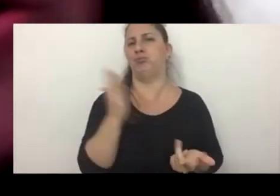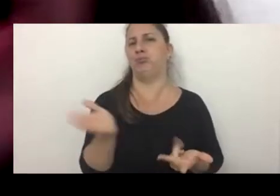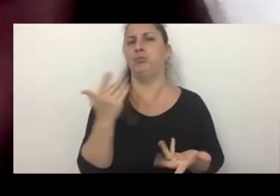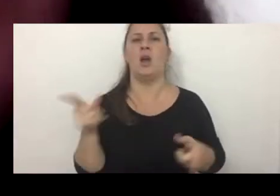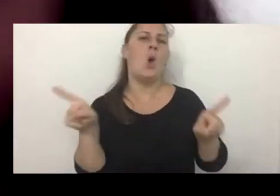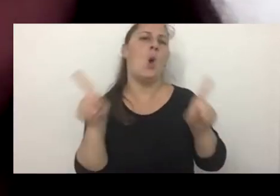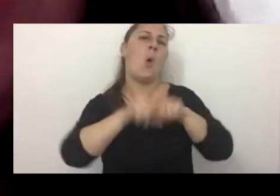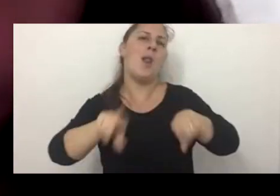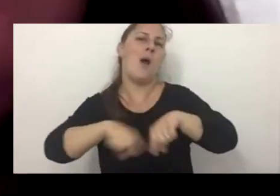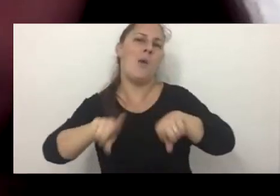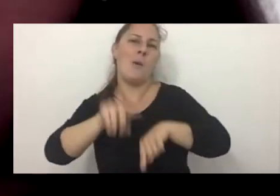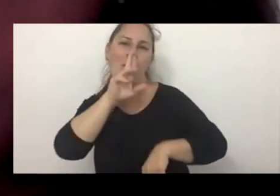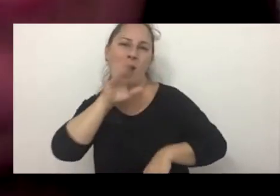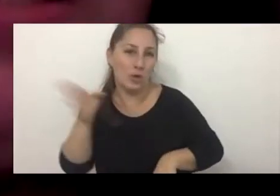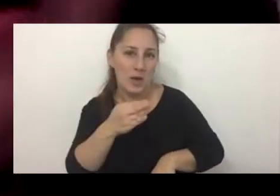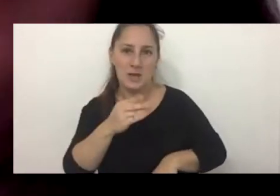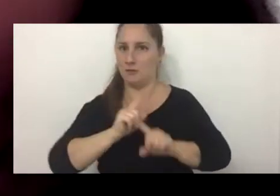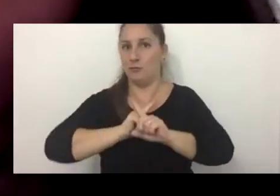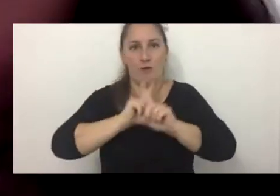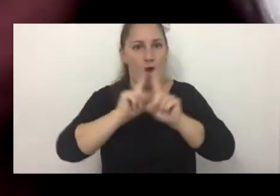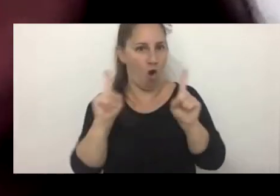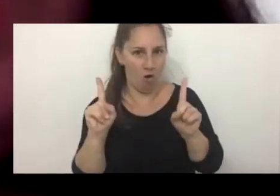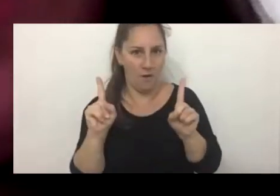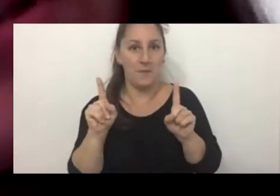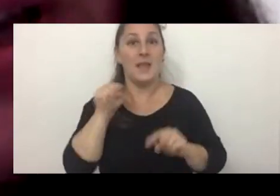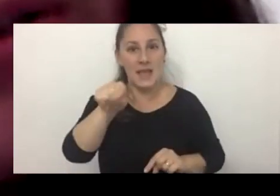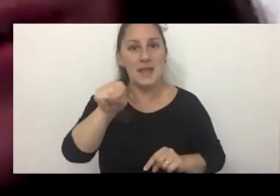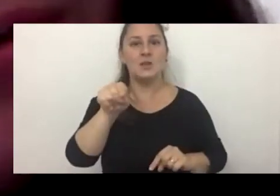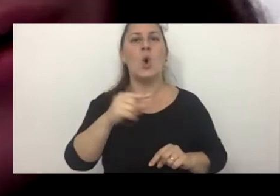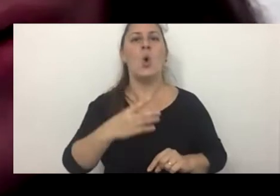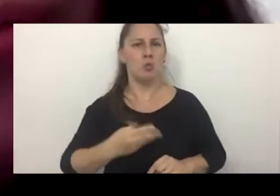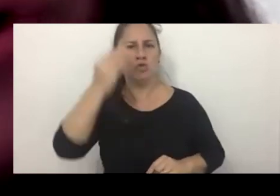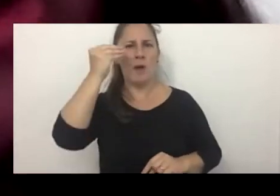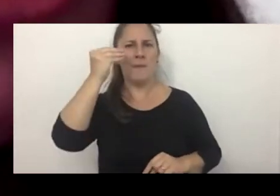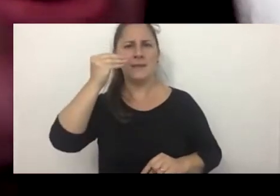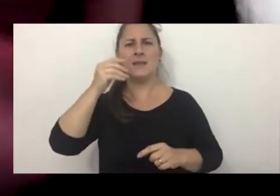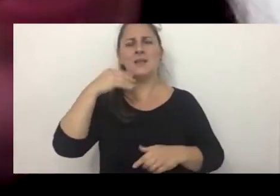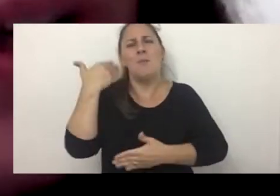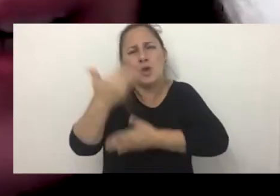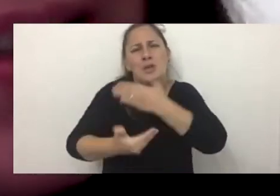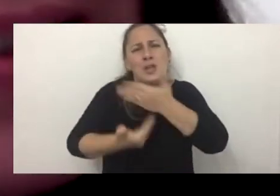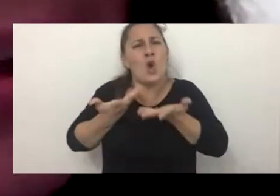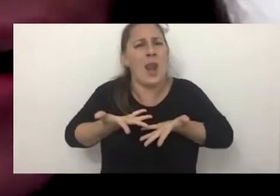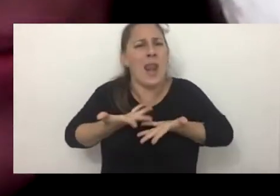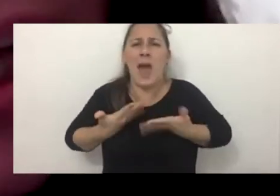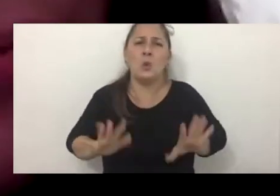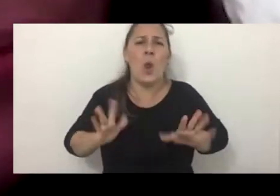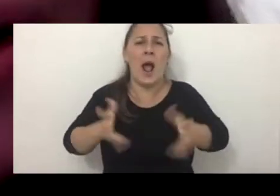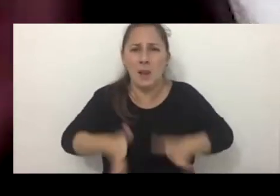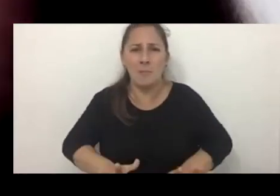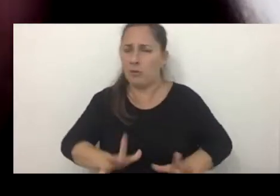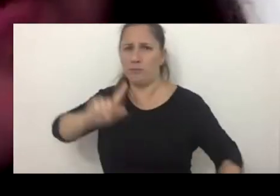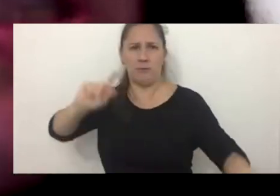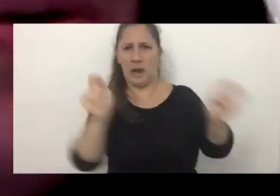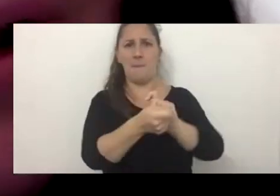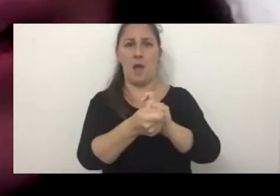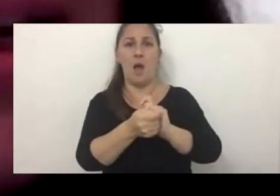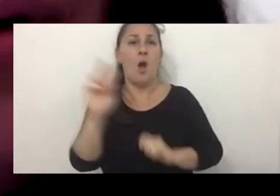uno no es una cruzada anti-intervenciones, ¿no? A lo que voy, o mi crítica, es entender que